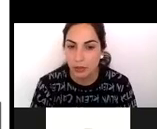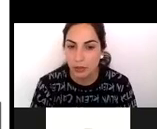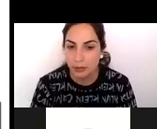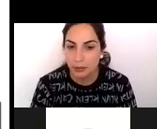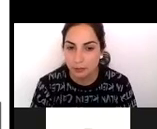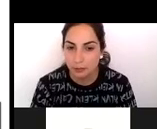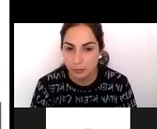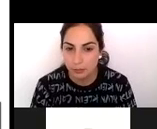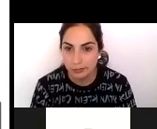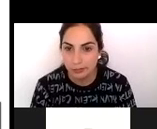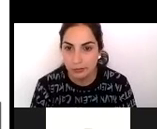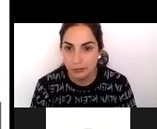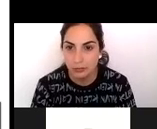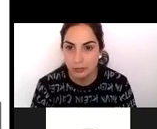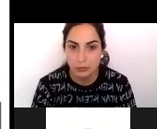jóvenes?